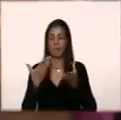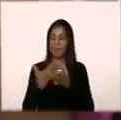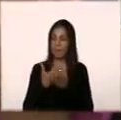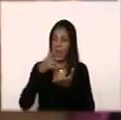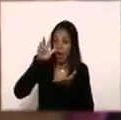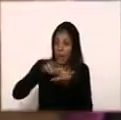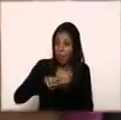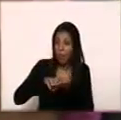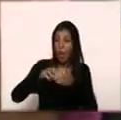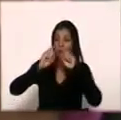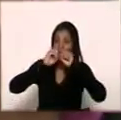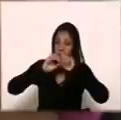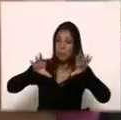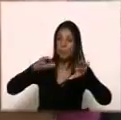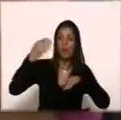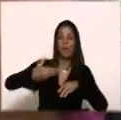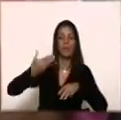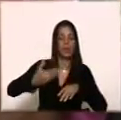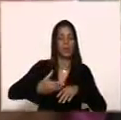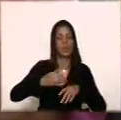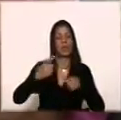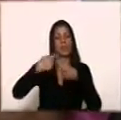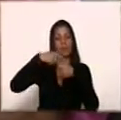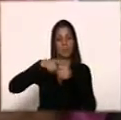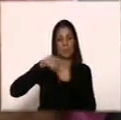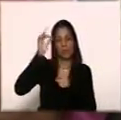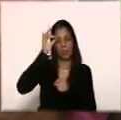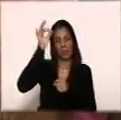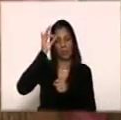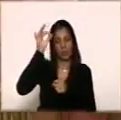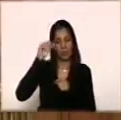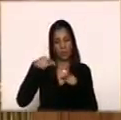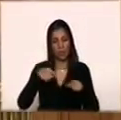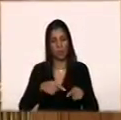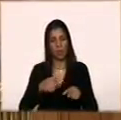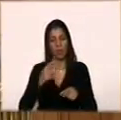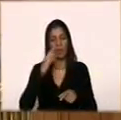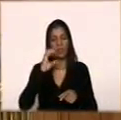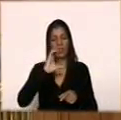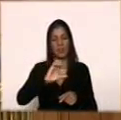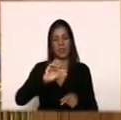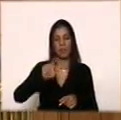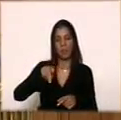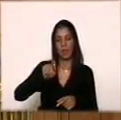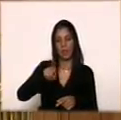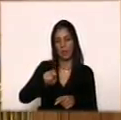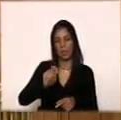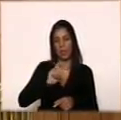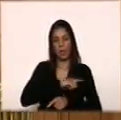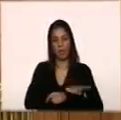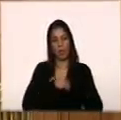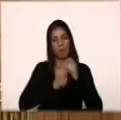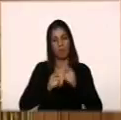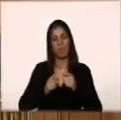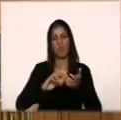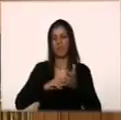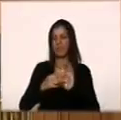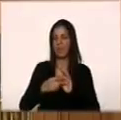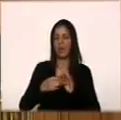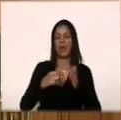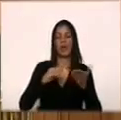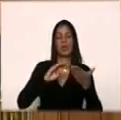tenemos que decir que no es el CPT un órgano creado, una institución de poder protagónico de la clase